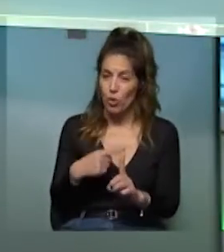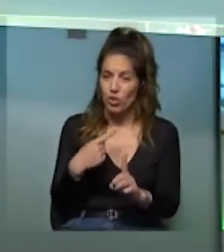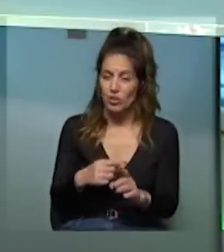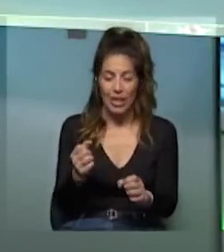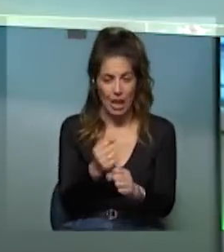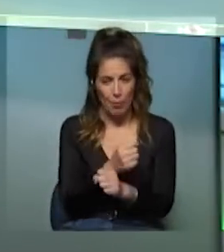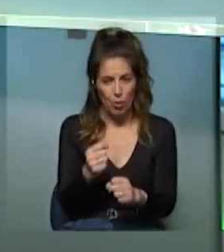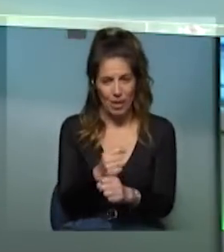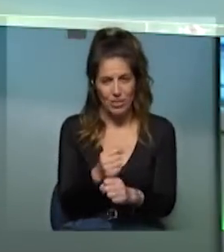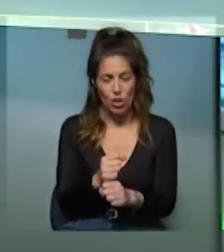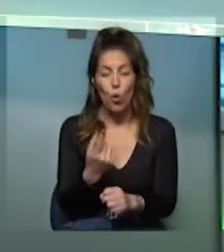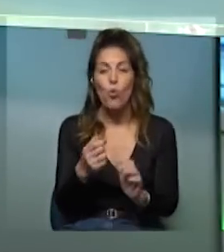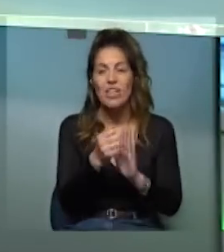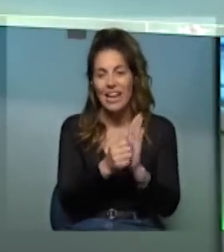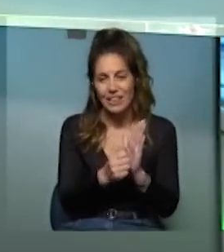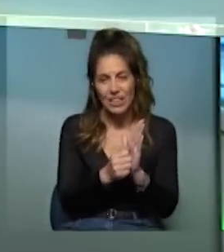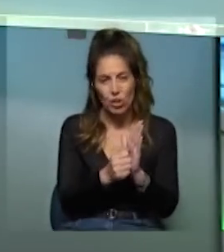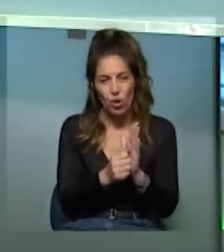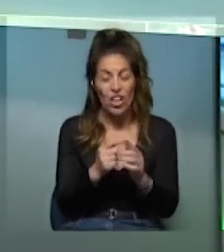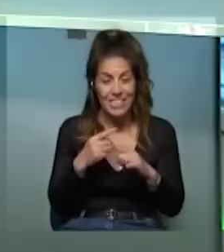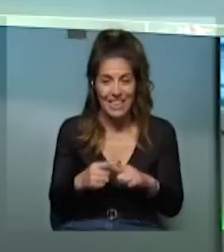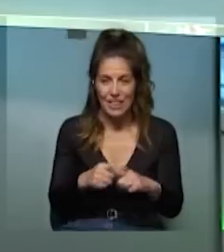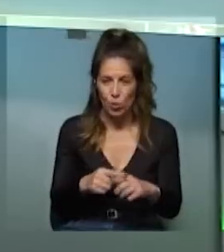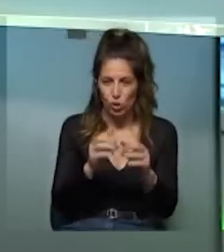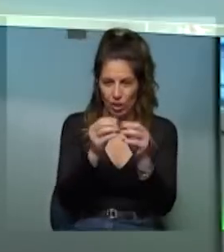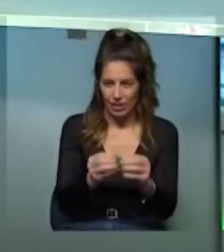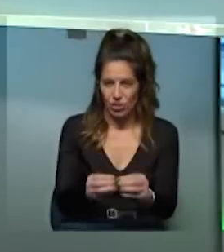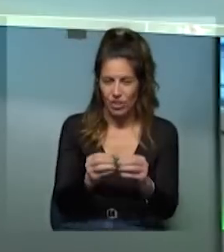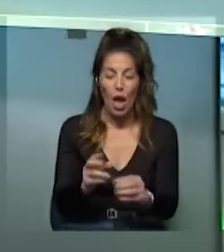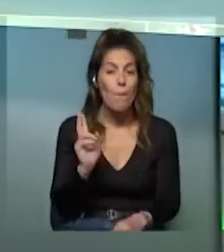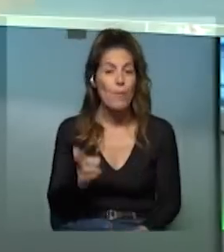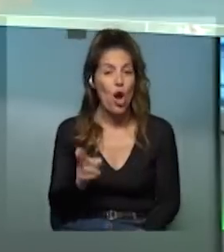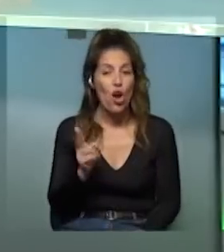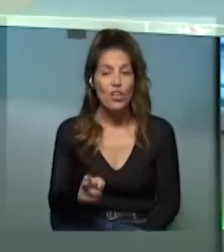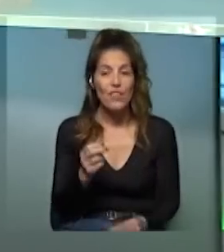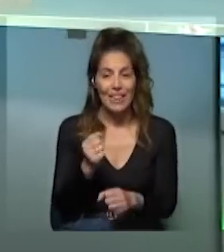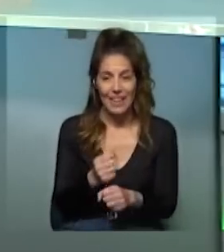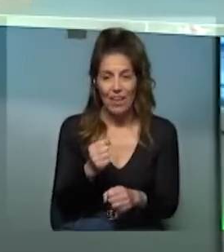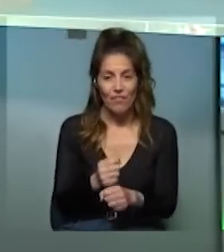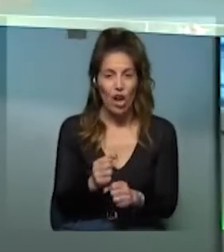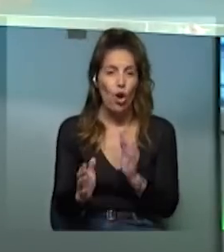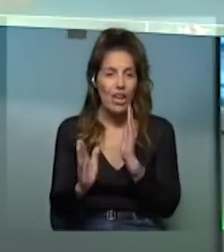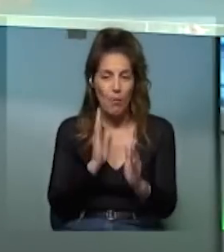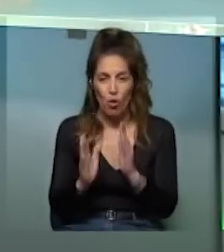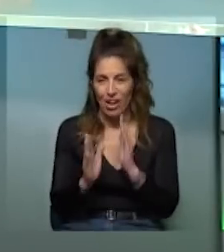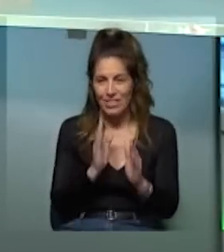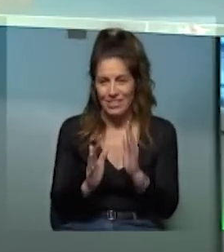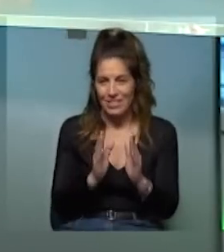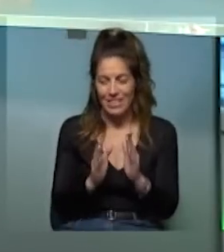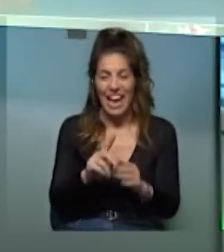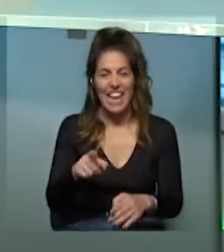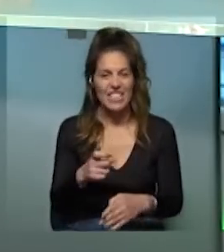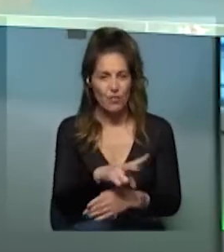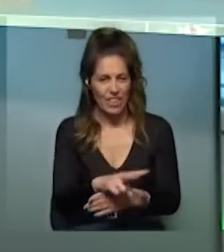aprobación de un artículo que se discut la rendición de cuentas que prohíbe el ejercicio de la abogacía para eh ex